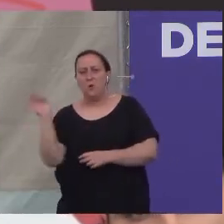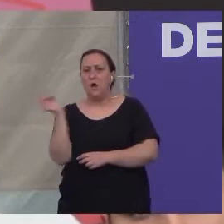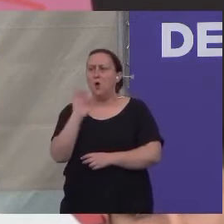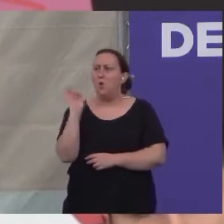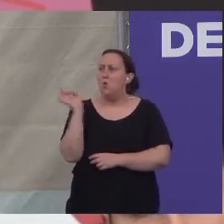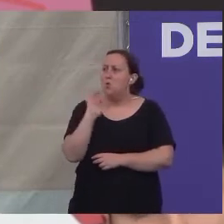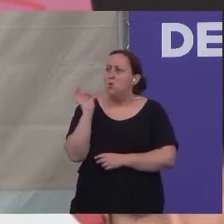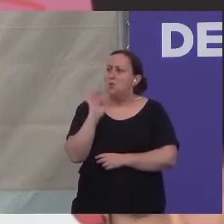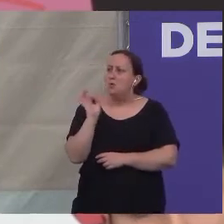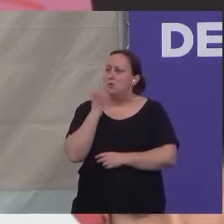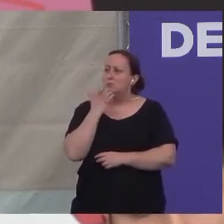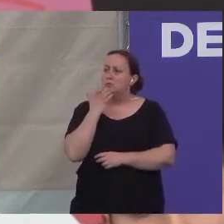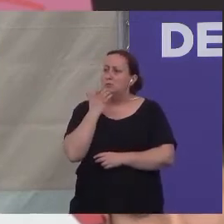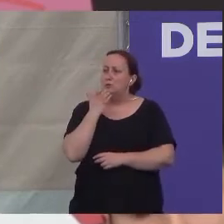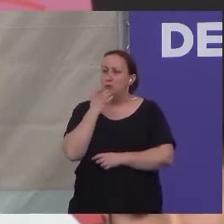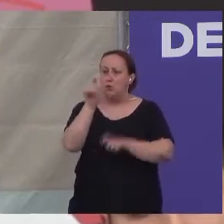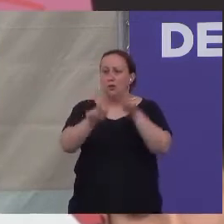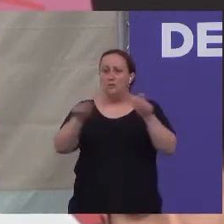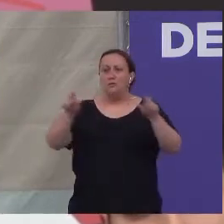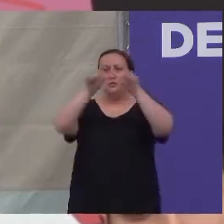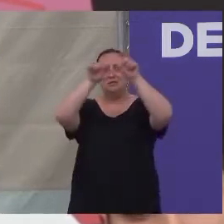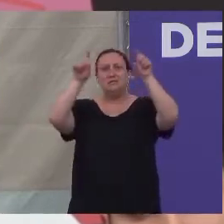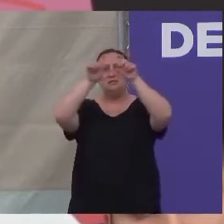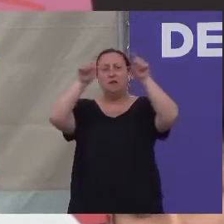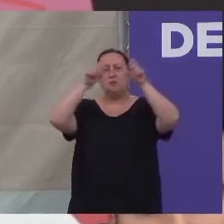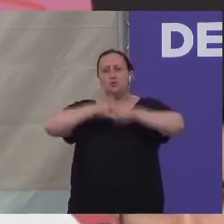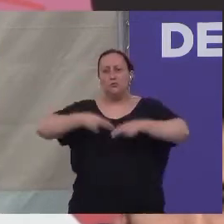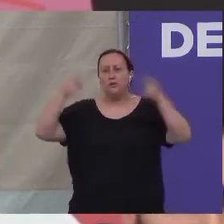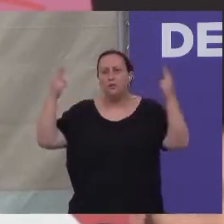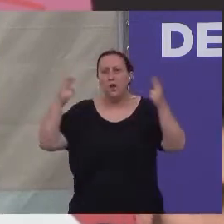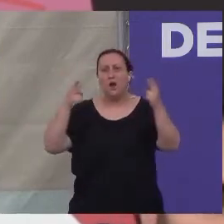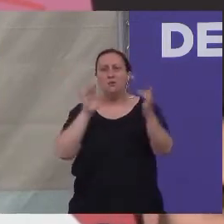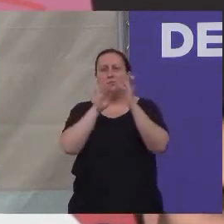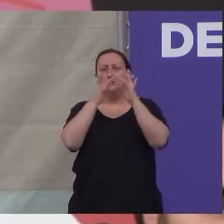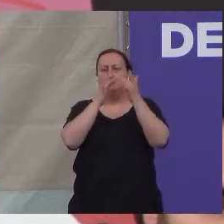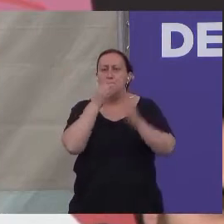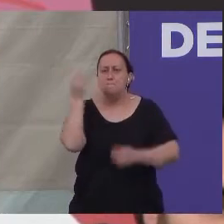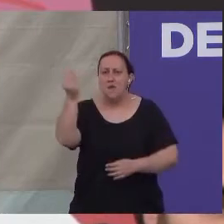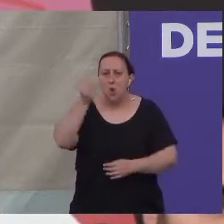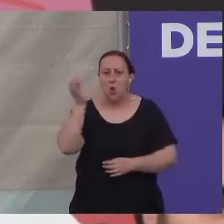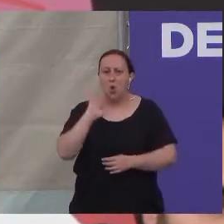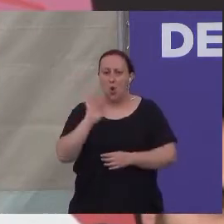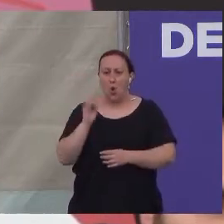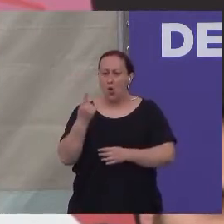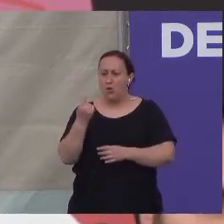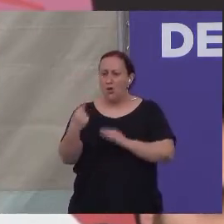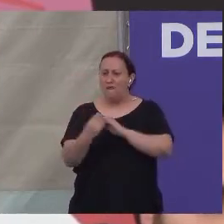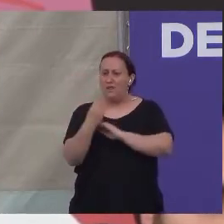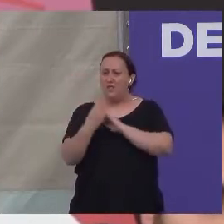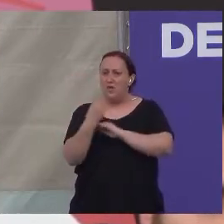más efectivos en el trato con los estamentos oficiales, o que sepan financiarse para multiplicar su